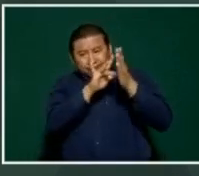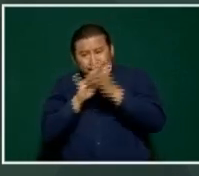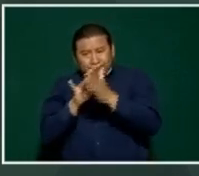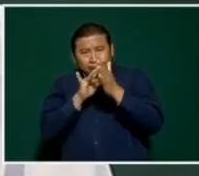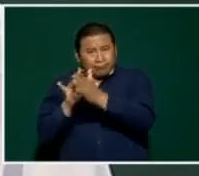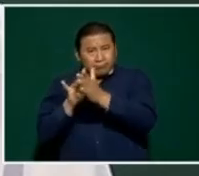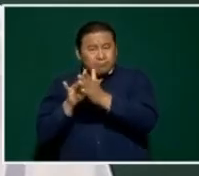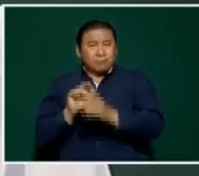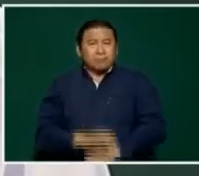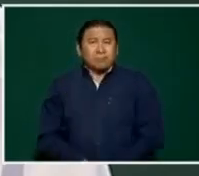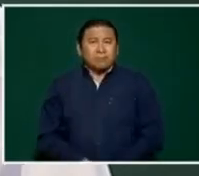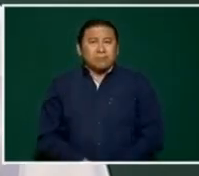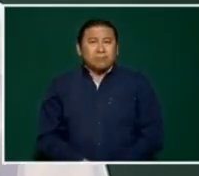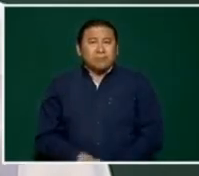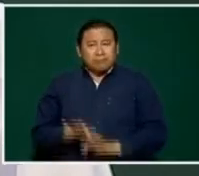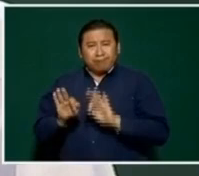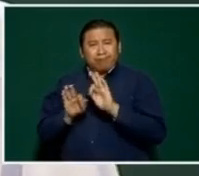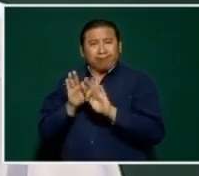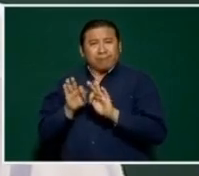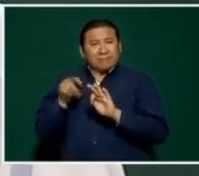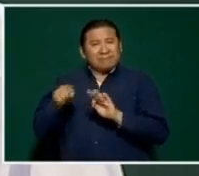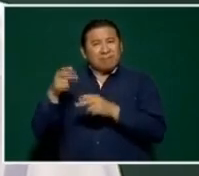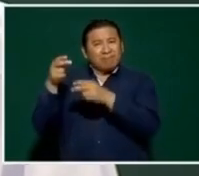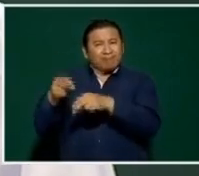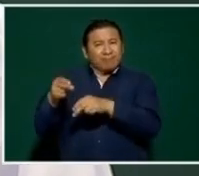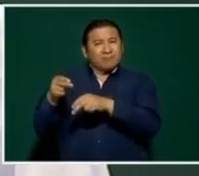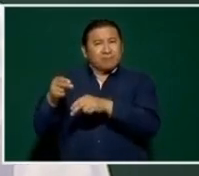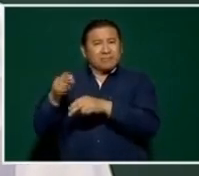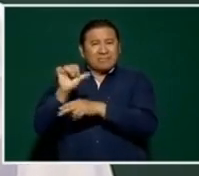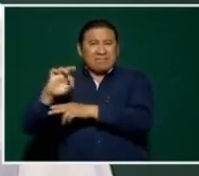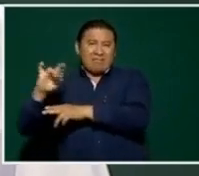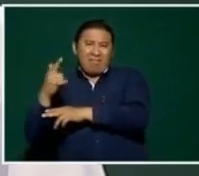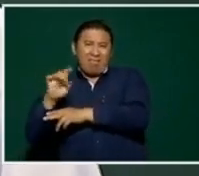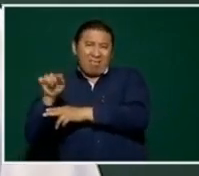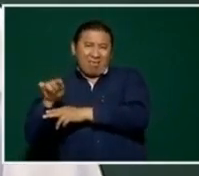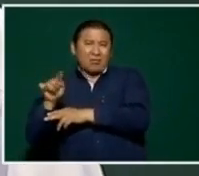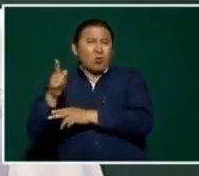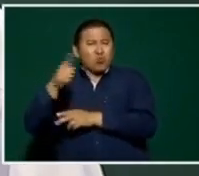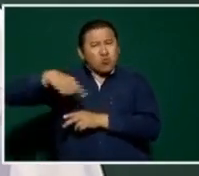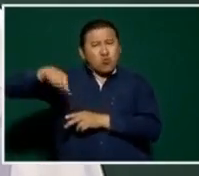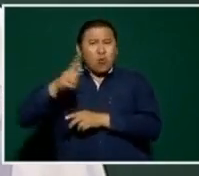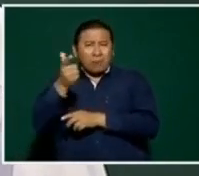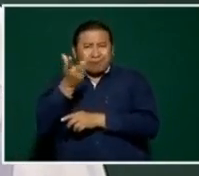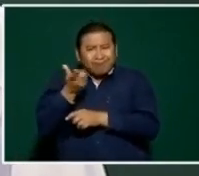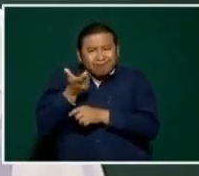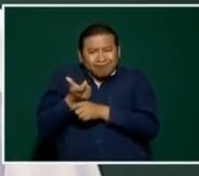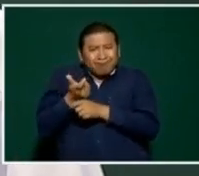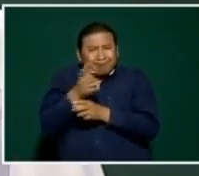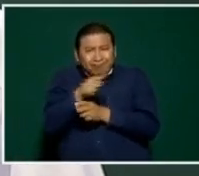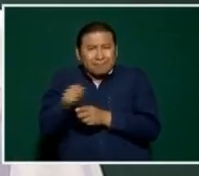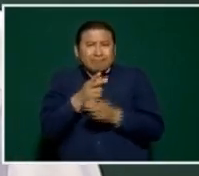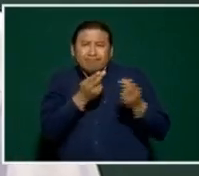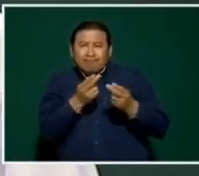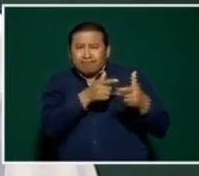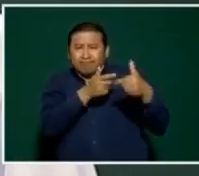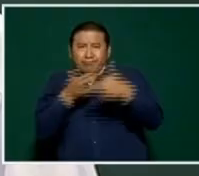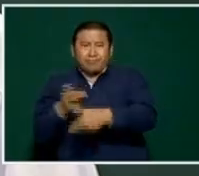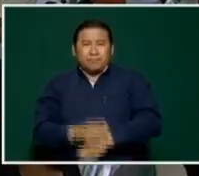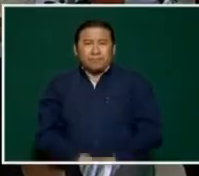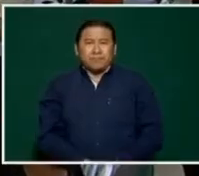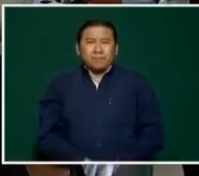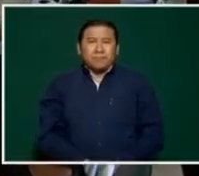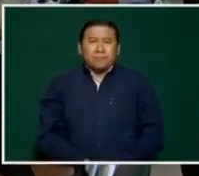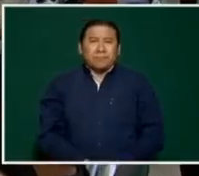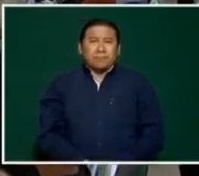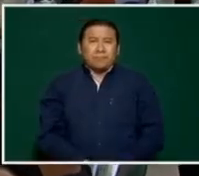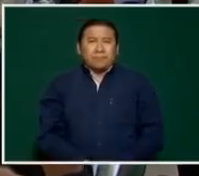para atender este asunto con todos los recursos que se requieran en ese sentido se